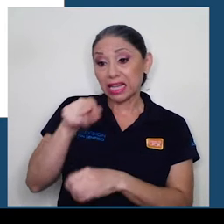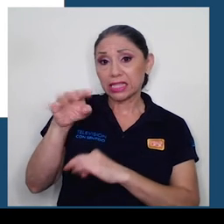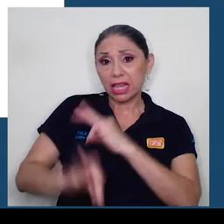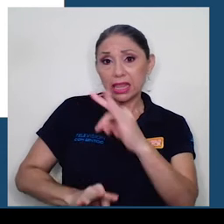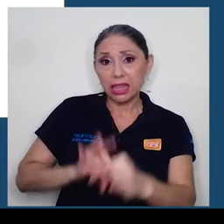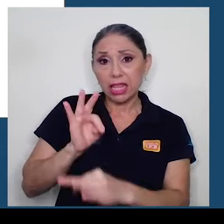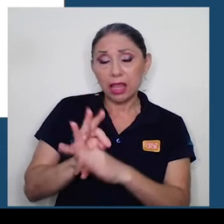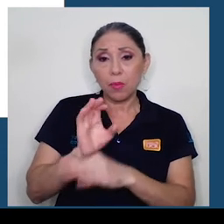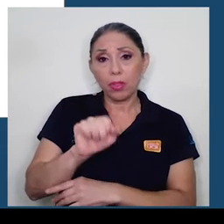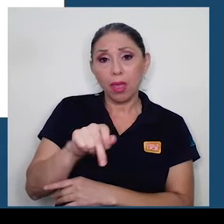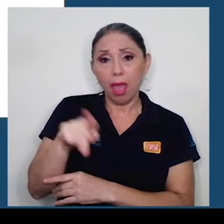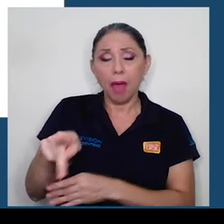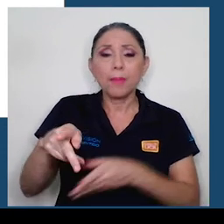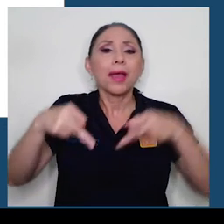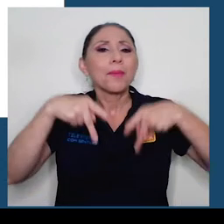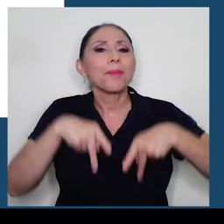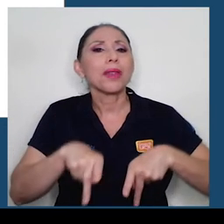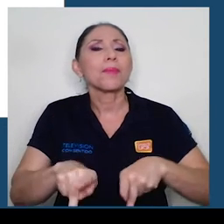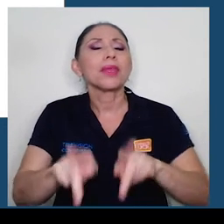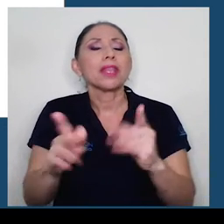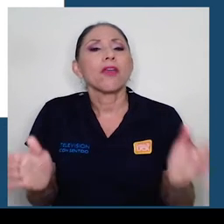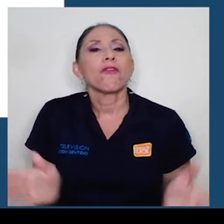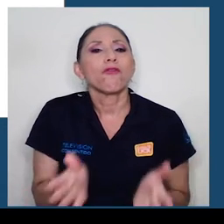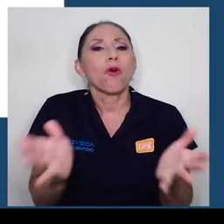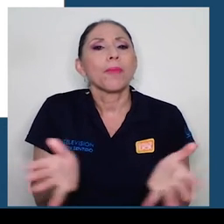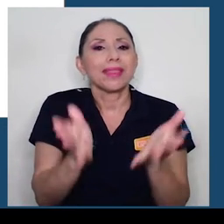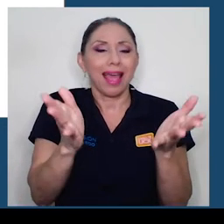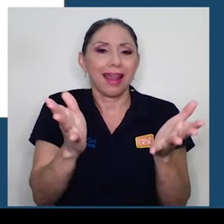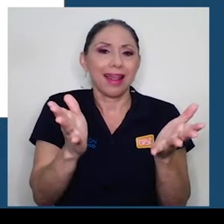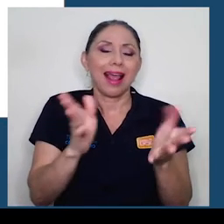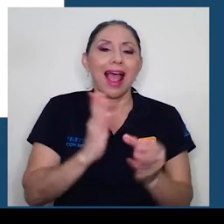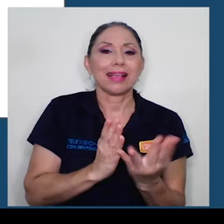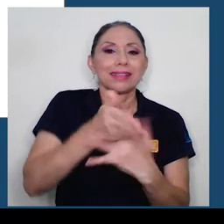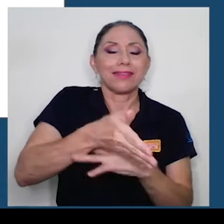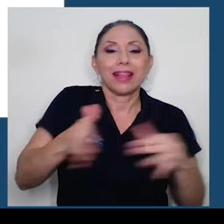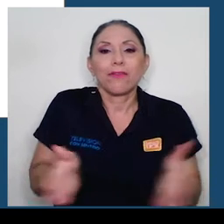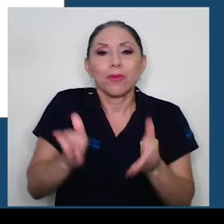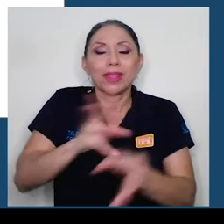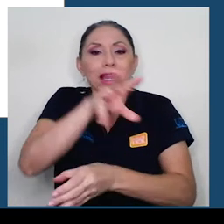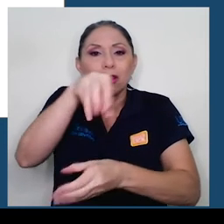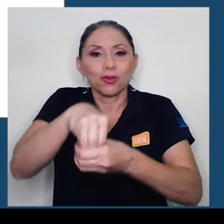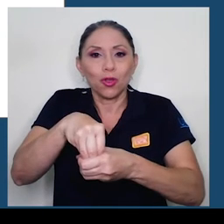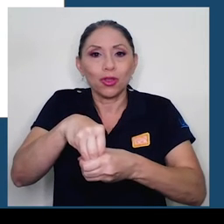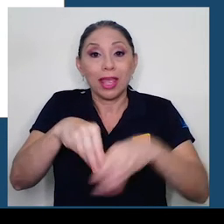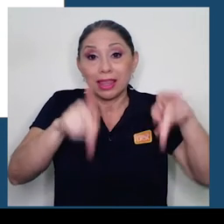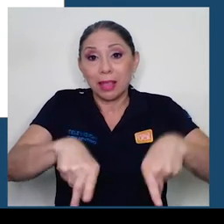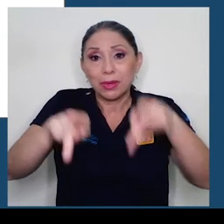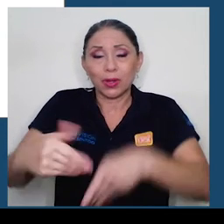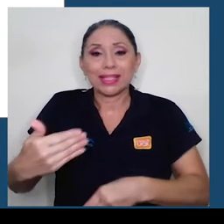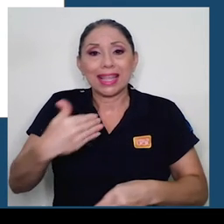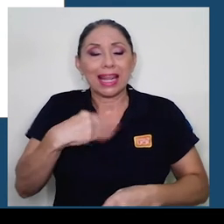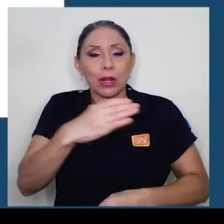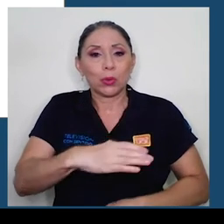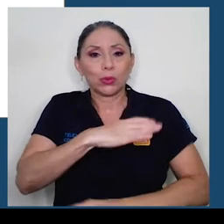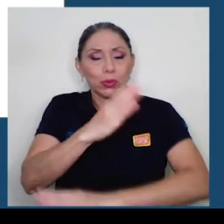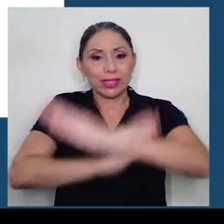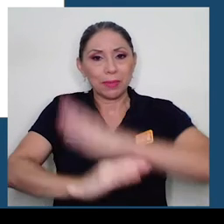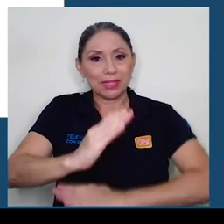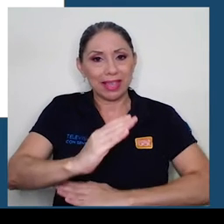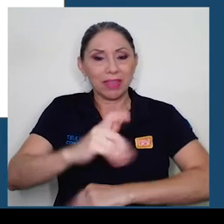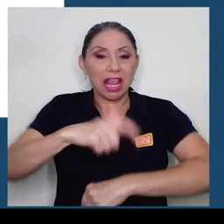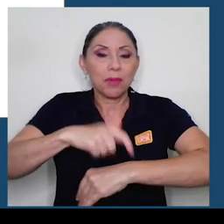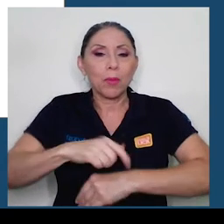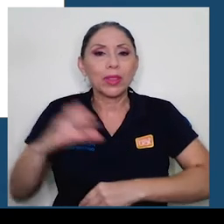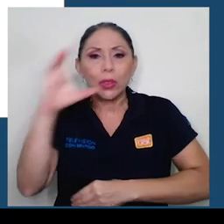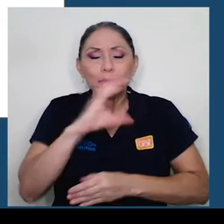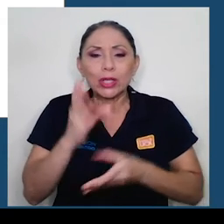permite fomentar la accesibilidad e inclusión de aquellas poblaciones que tienen ciertas condiciones de discapacidad al momento de buscar